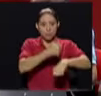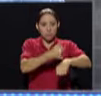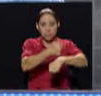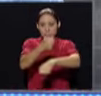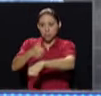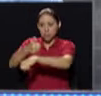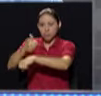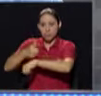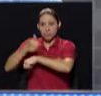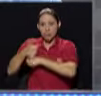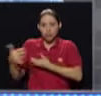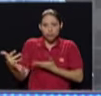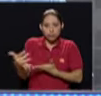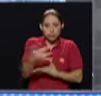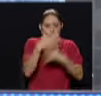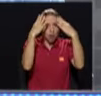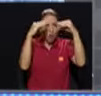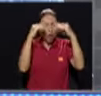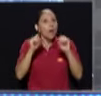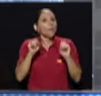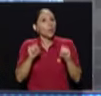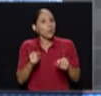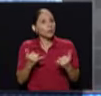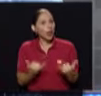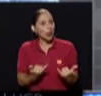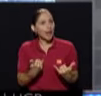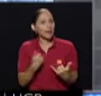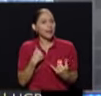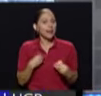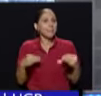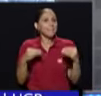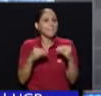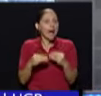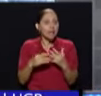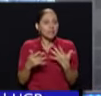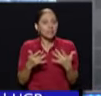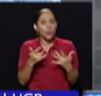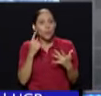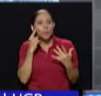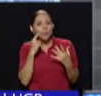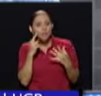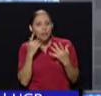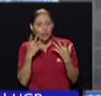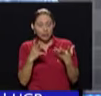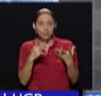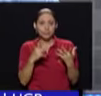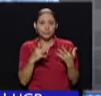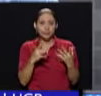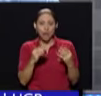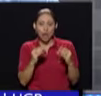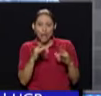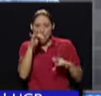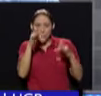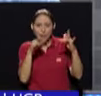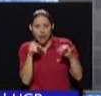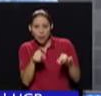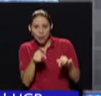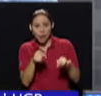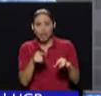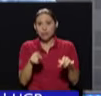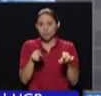diría que podemos iluminar mejor las estructuras. No solamente en la zona de subducción, sino también en el interior. Estas